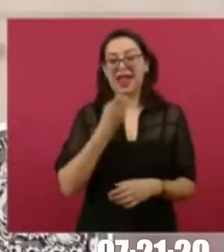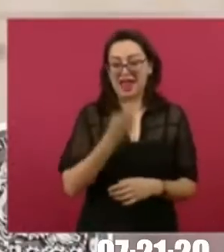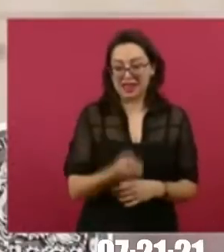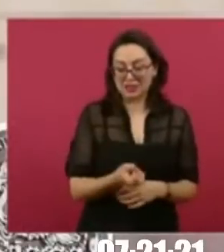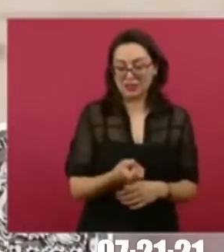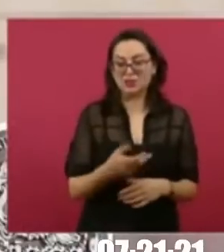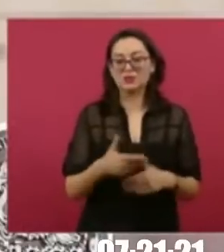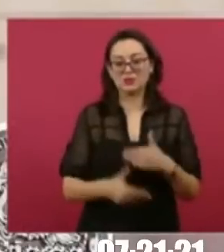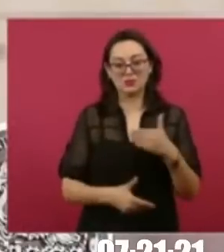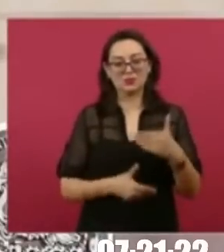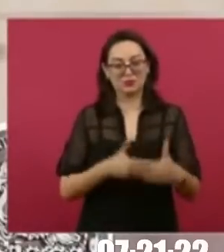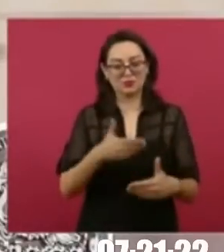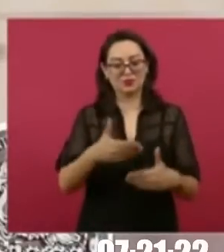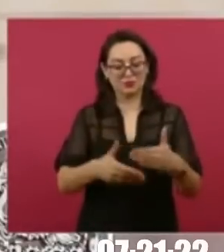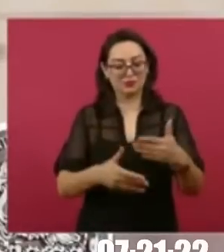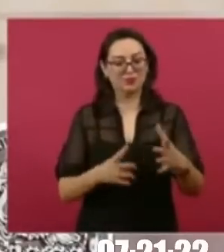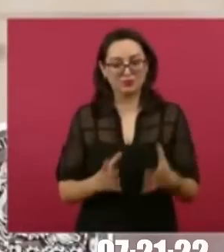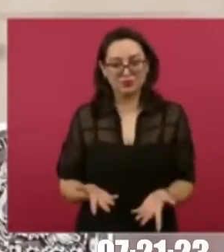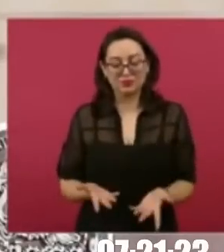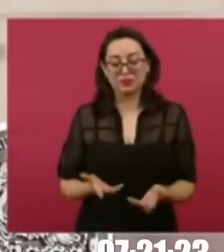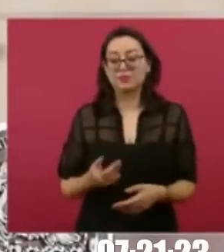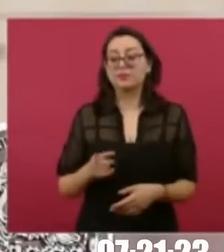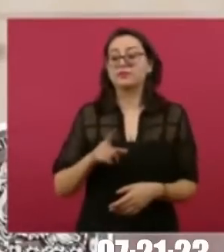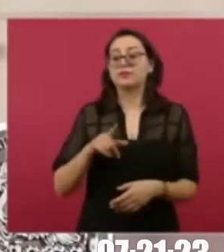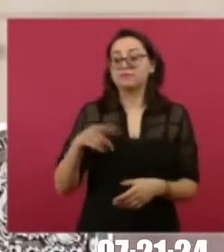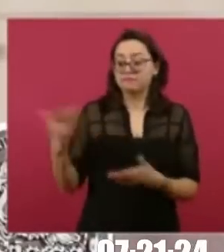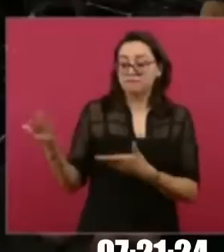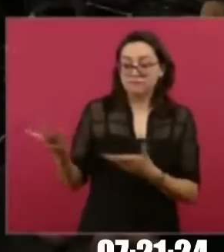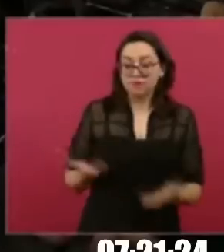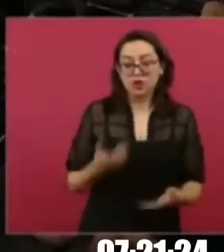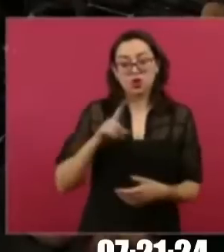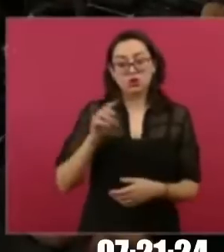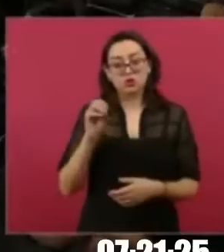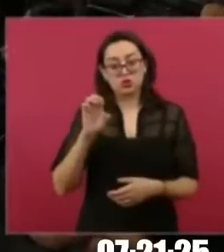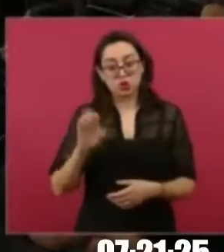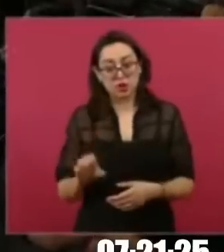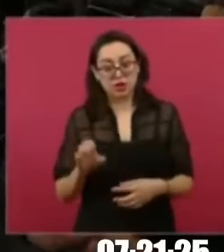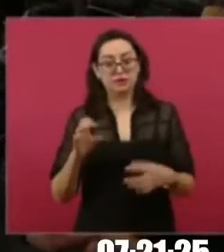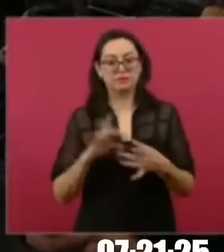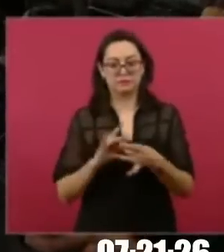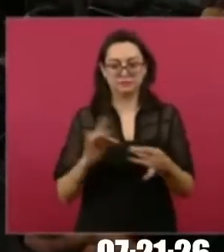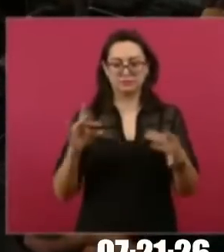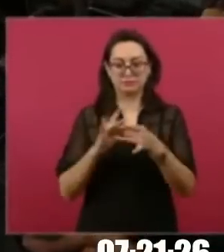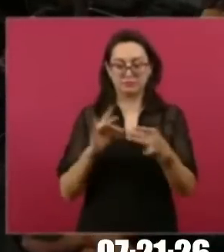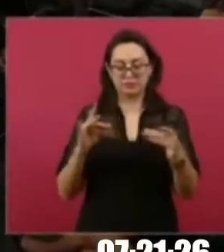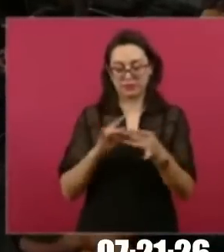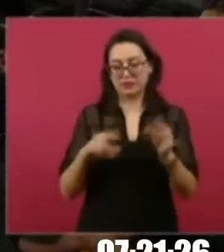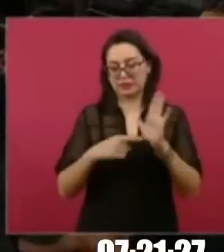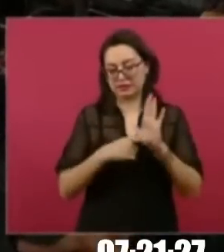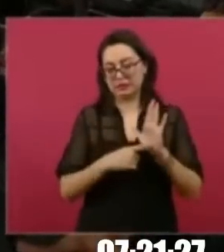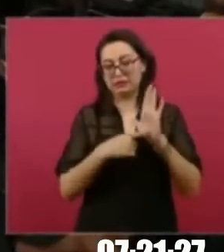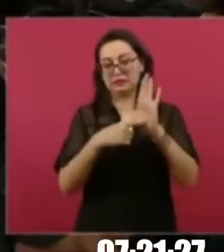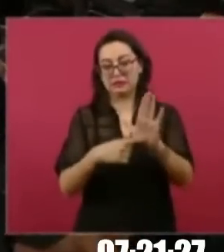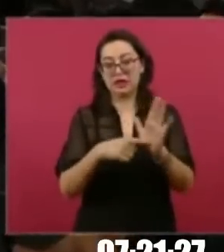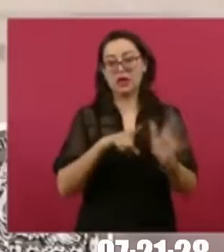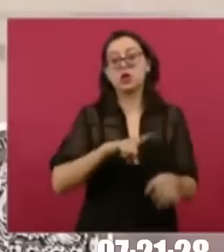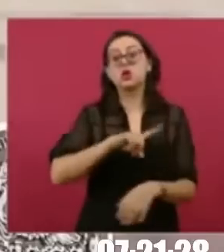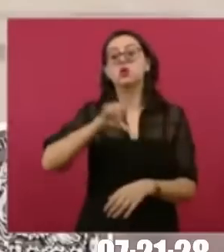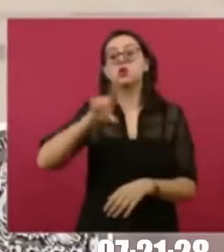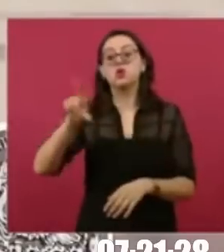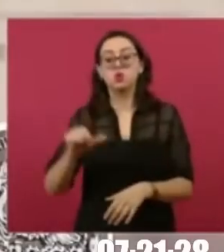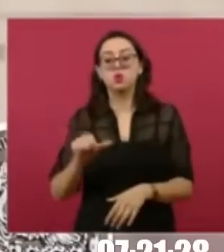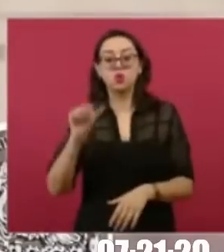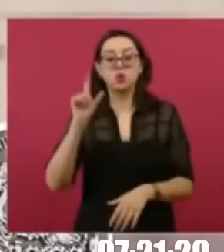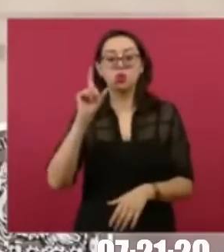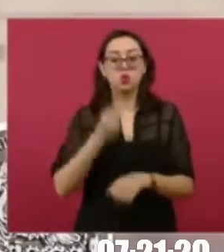y la firma en la maestra Leticia Ramírez nos presentará un muy buen video de